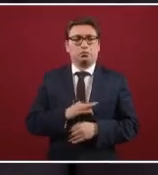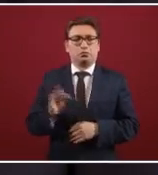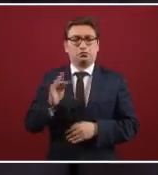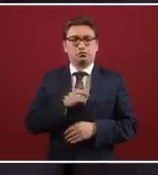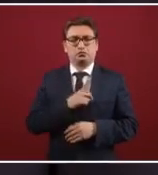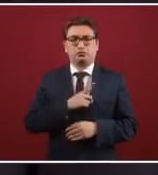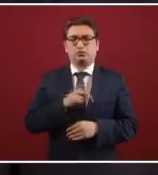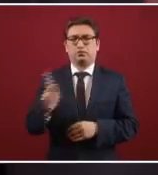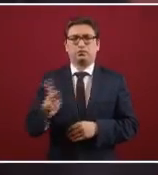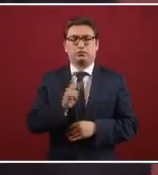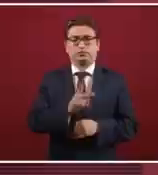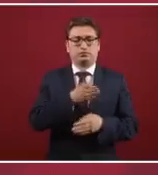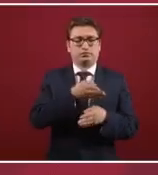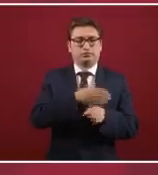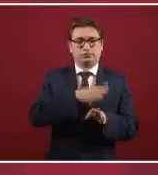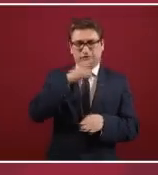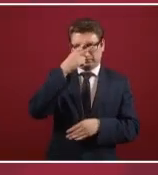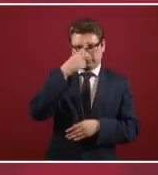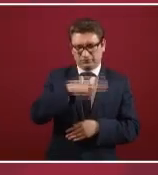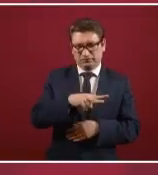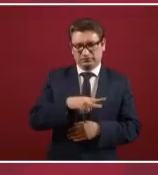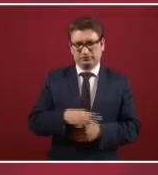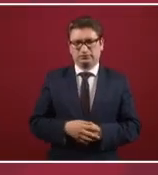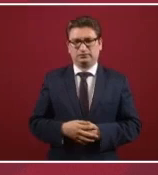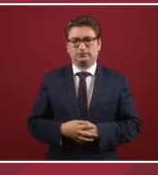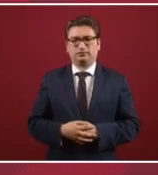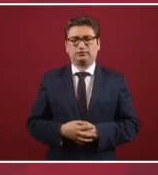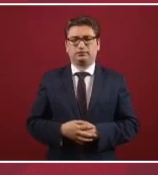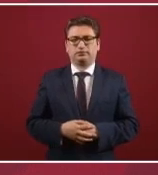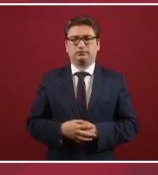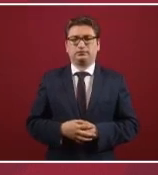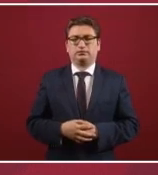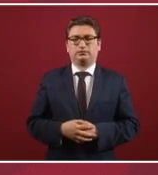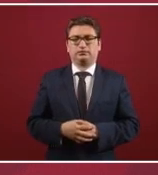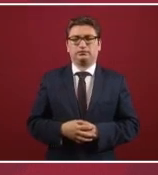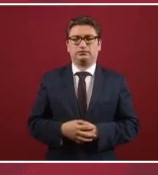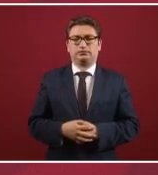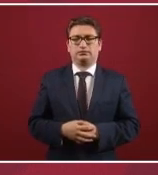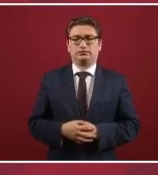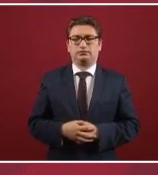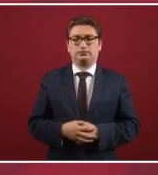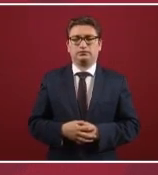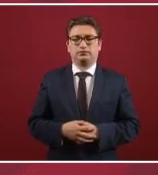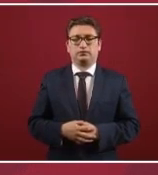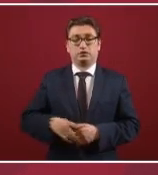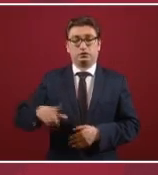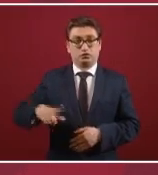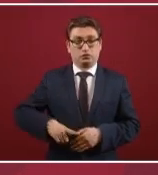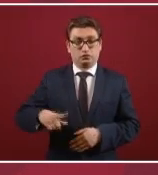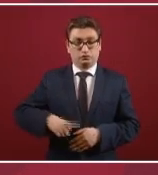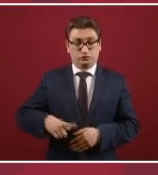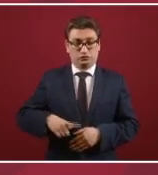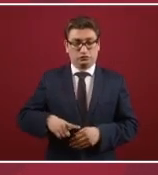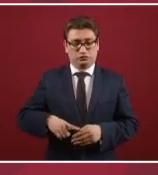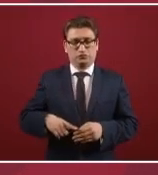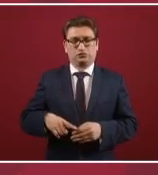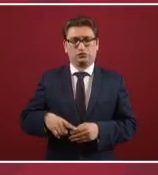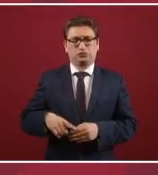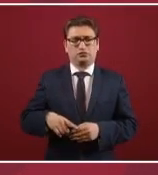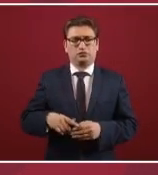como el banco de méxico donde no puede el gobierno